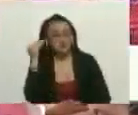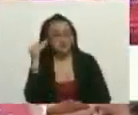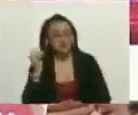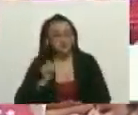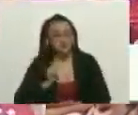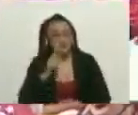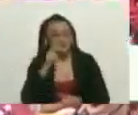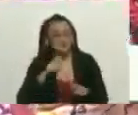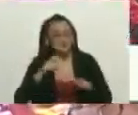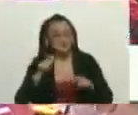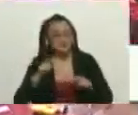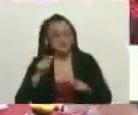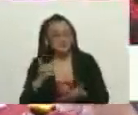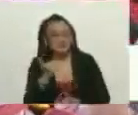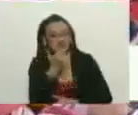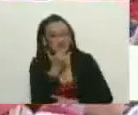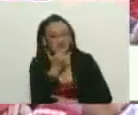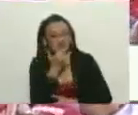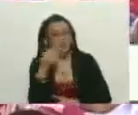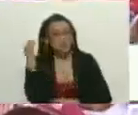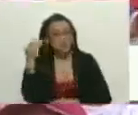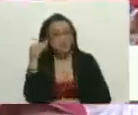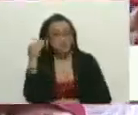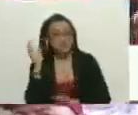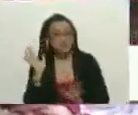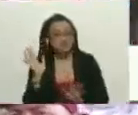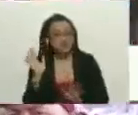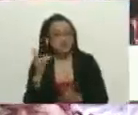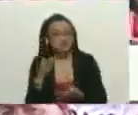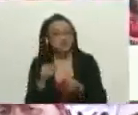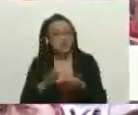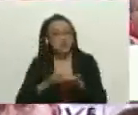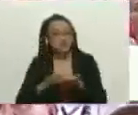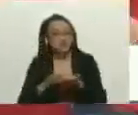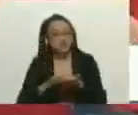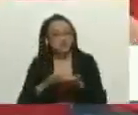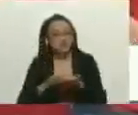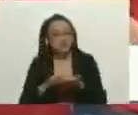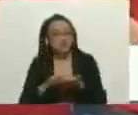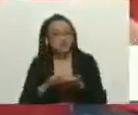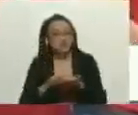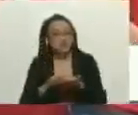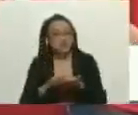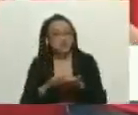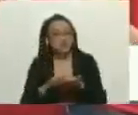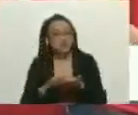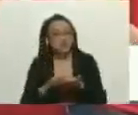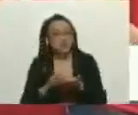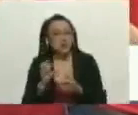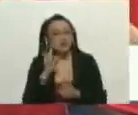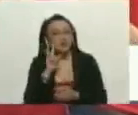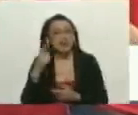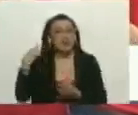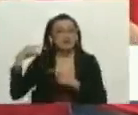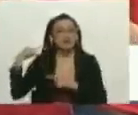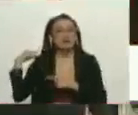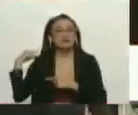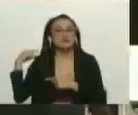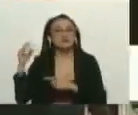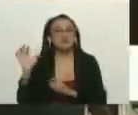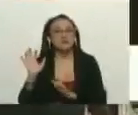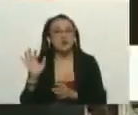cualquiera confundido pudiera pensar que esa es la solución. Simple basta ver atrás